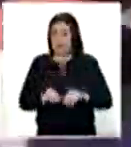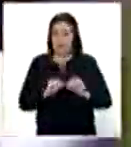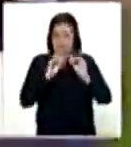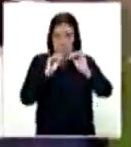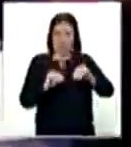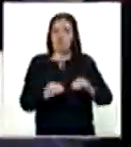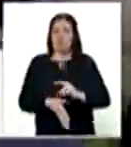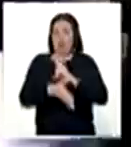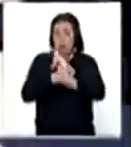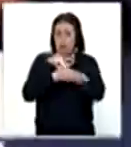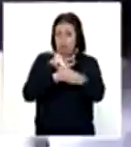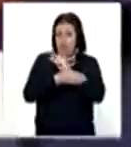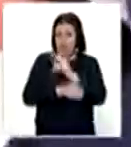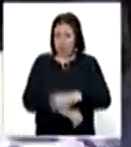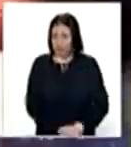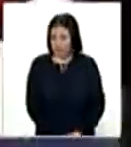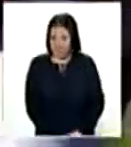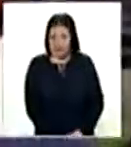Twitter.